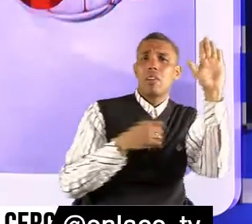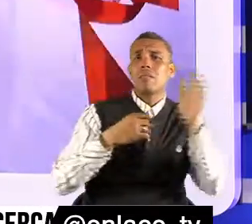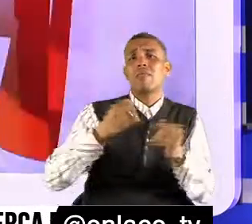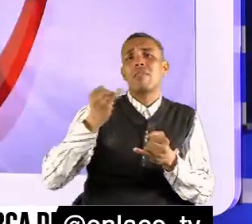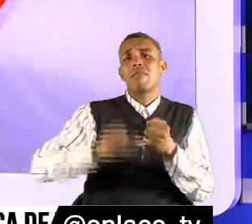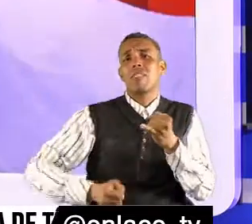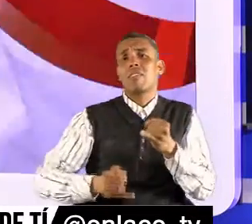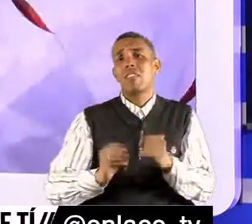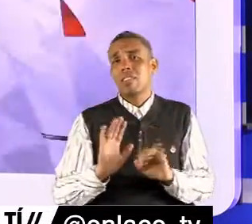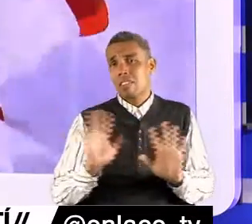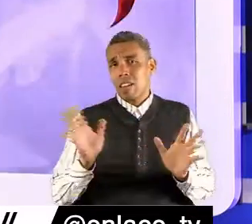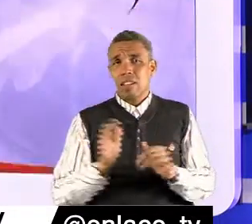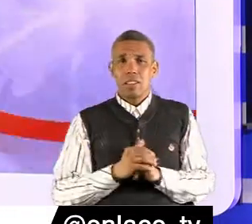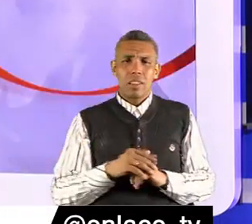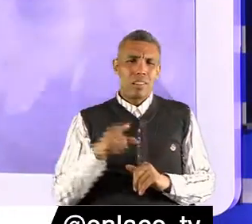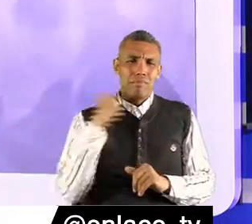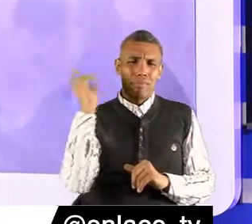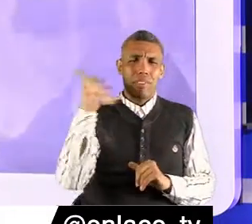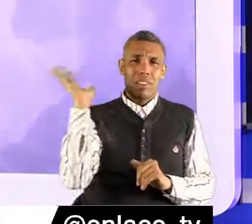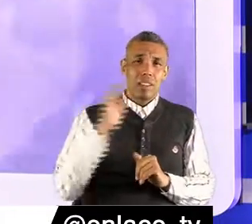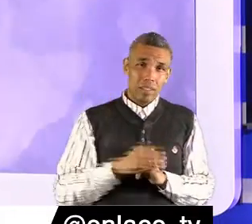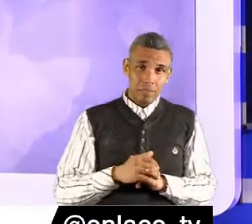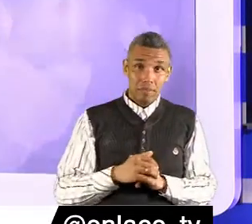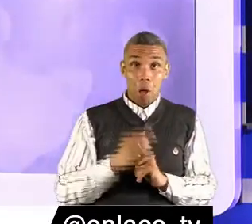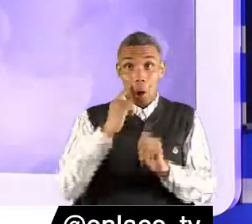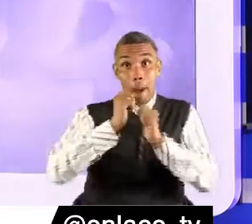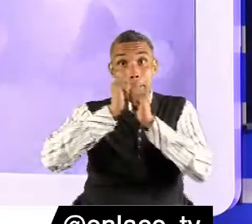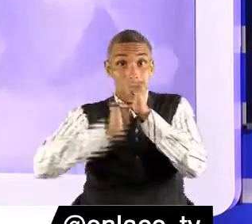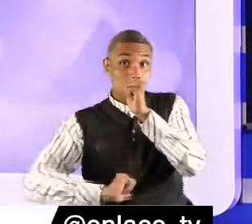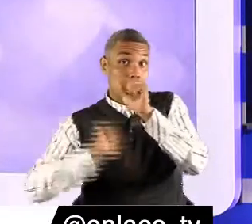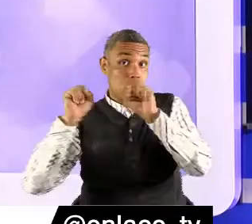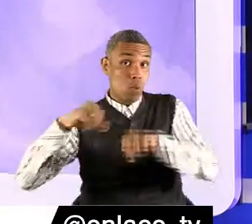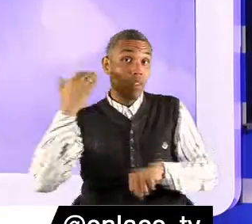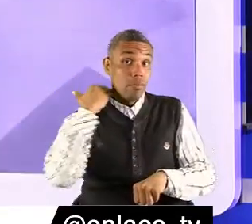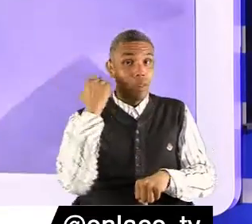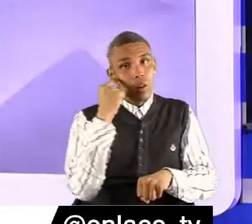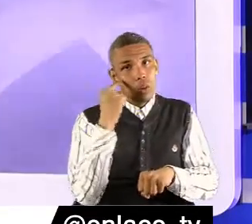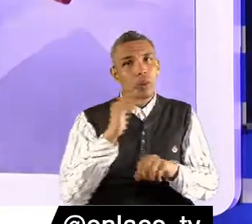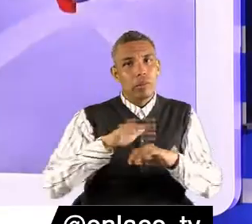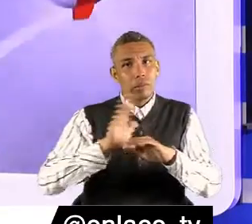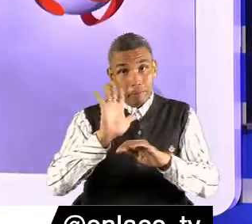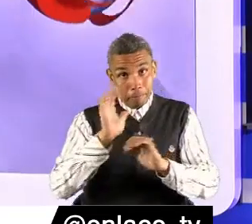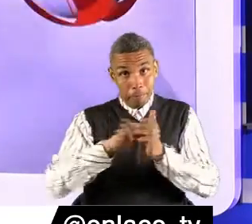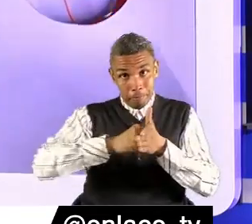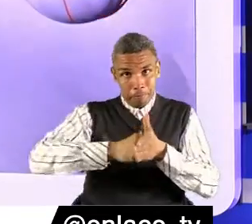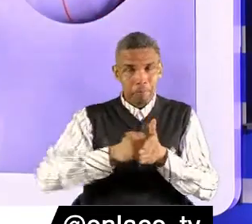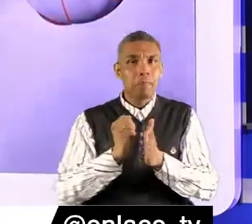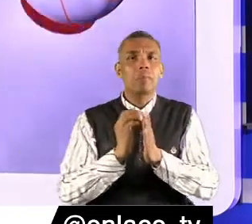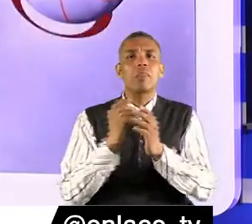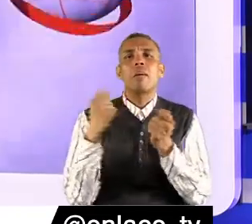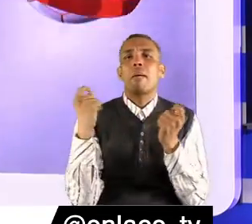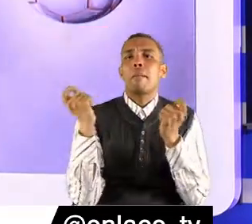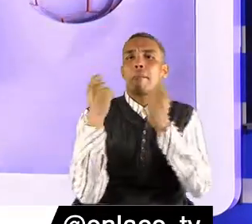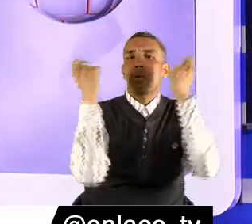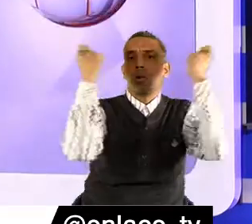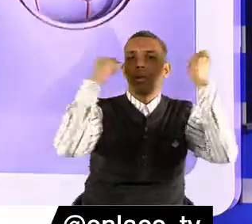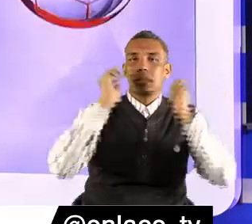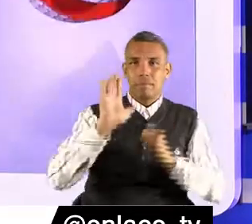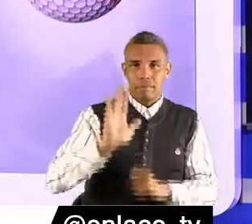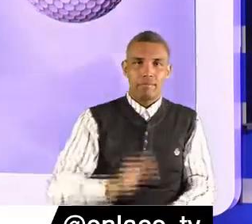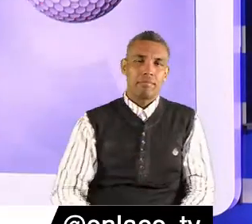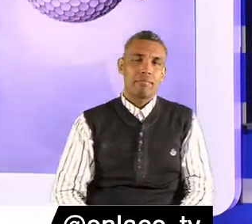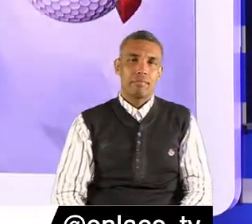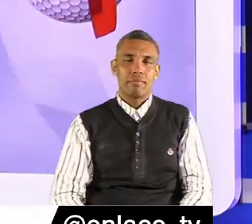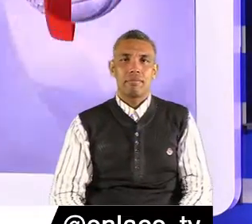preocupan porque se van acabando en el tema del descenso. Información en minutos en Enlace de Noticias. Es el momento para nuestros patrocinadores.